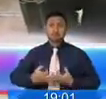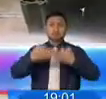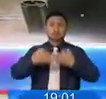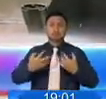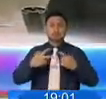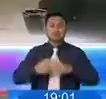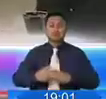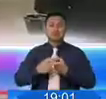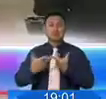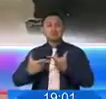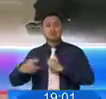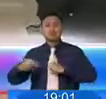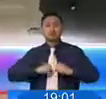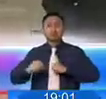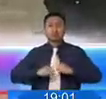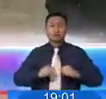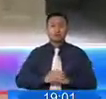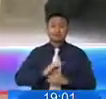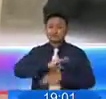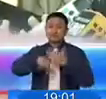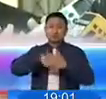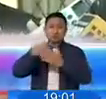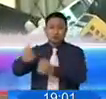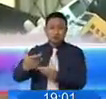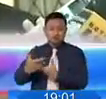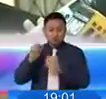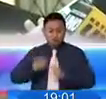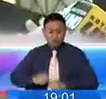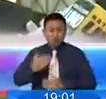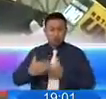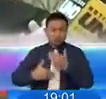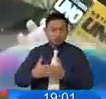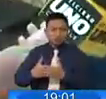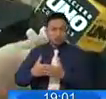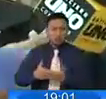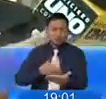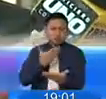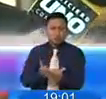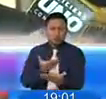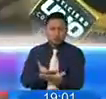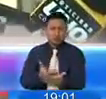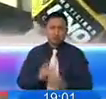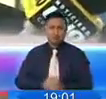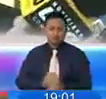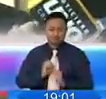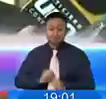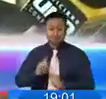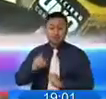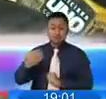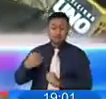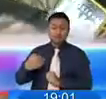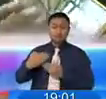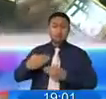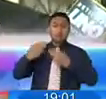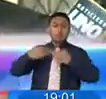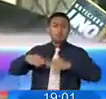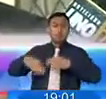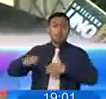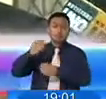inicio de gestiones para desclasificar la información, en el cual se va a seguir una metodología de trabajo, en el cual